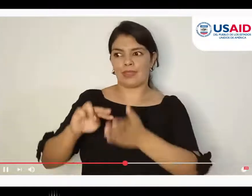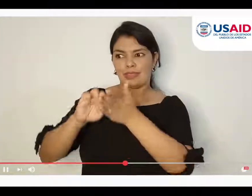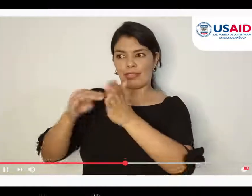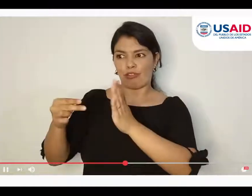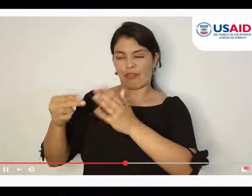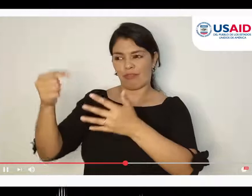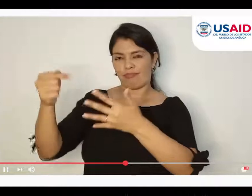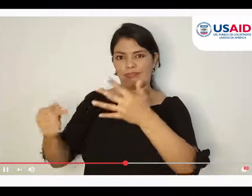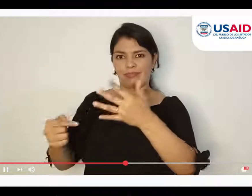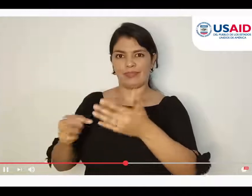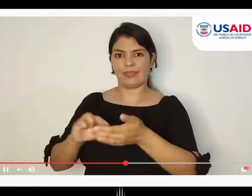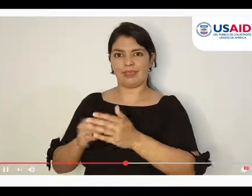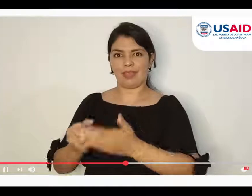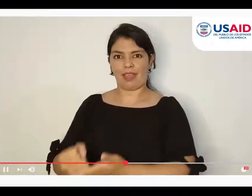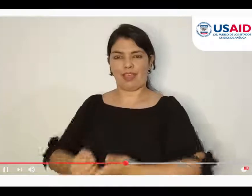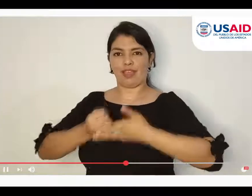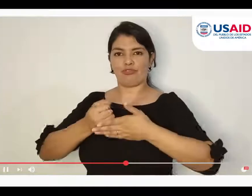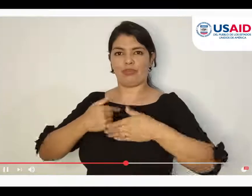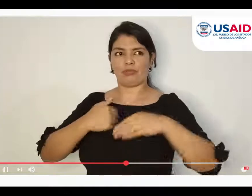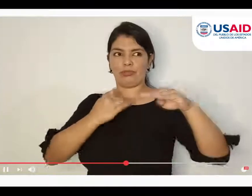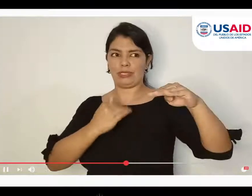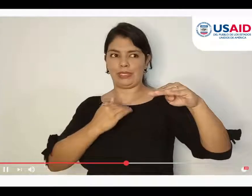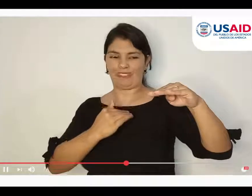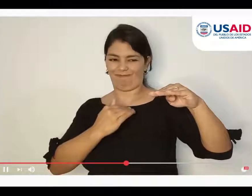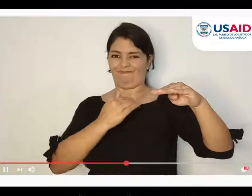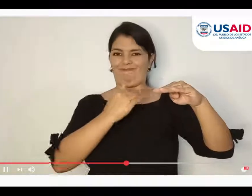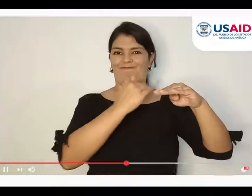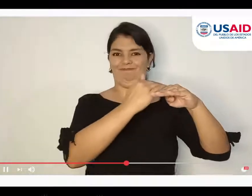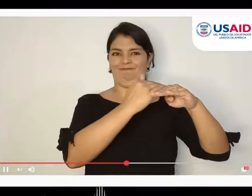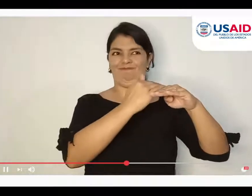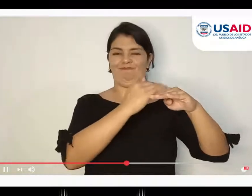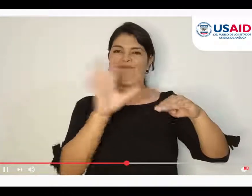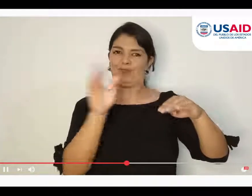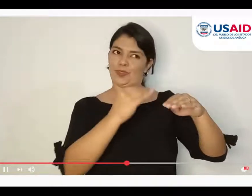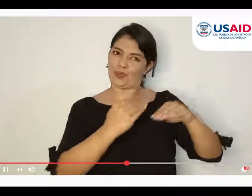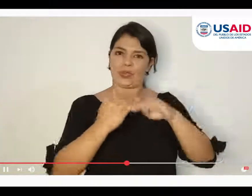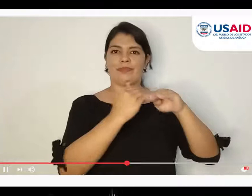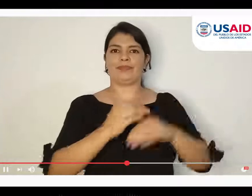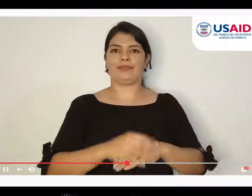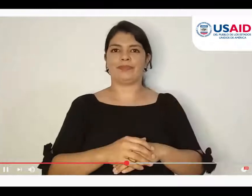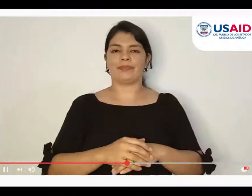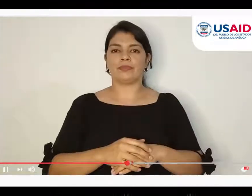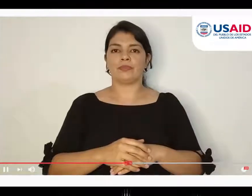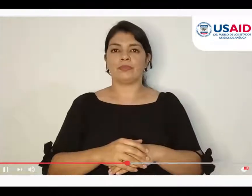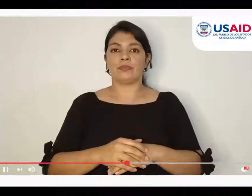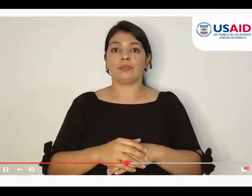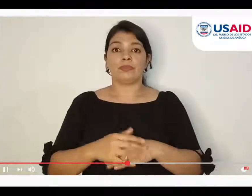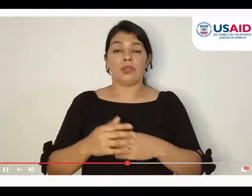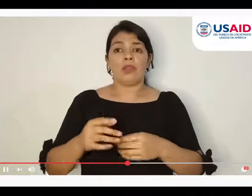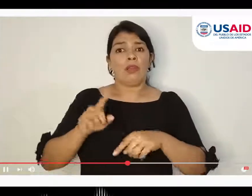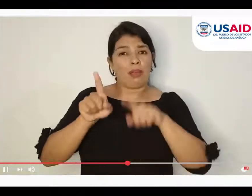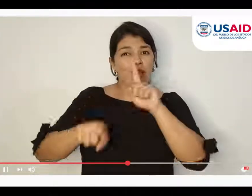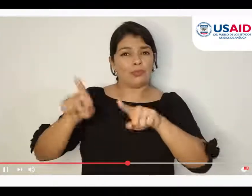plano de equidad, ¿sí?, frente a la sociedad. Además que elimina una serie